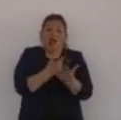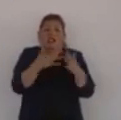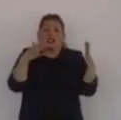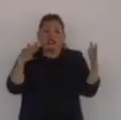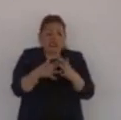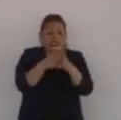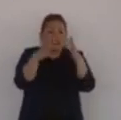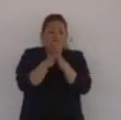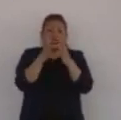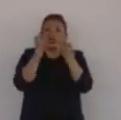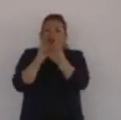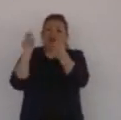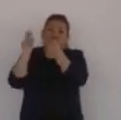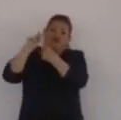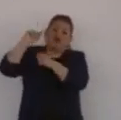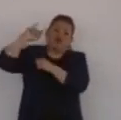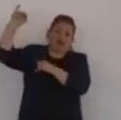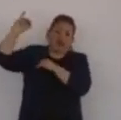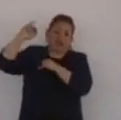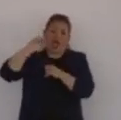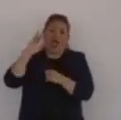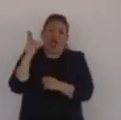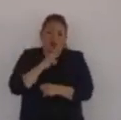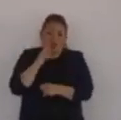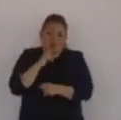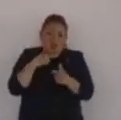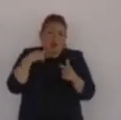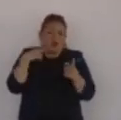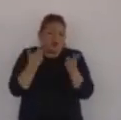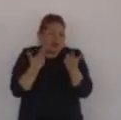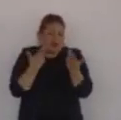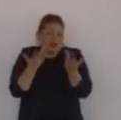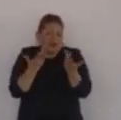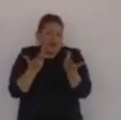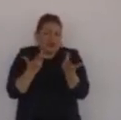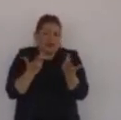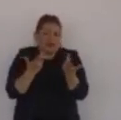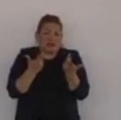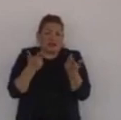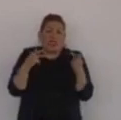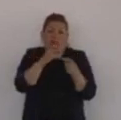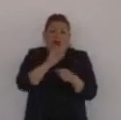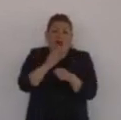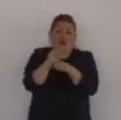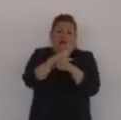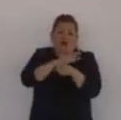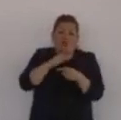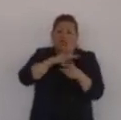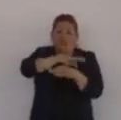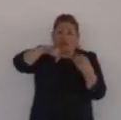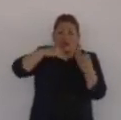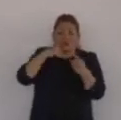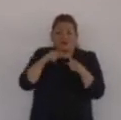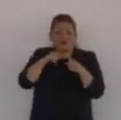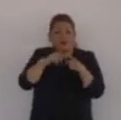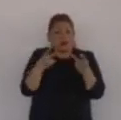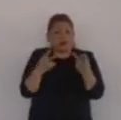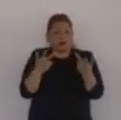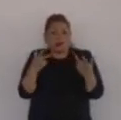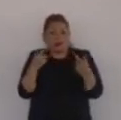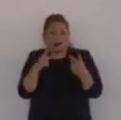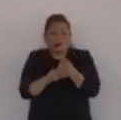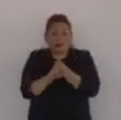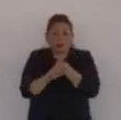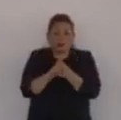Europa, porque vivimos la crisis del COVID, pero el presidente ha mantenido la